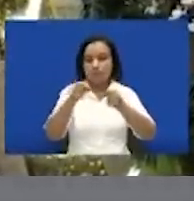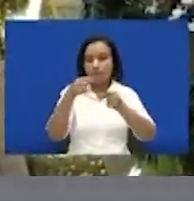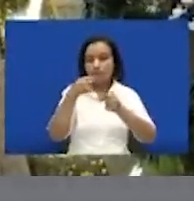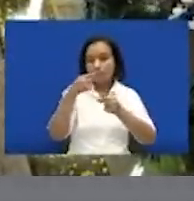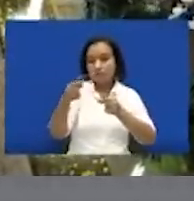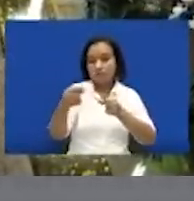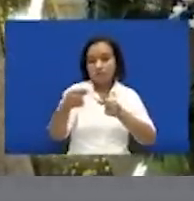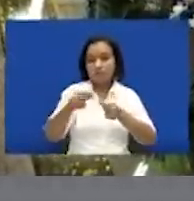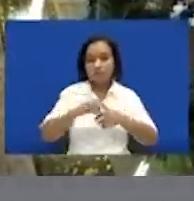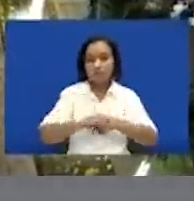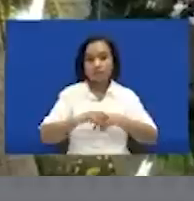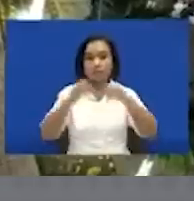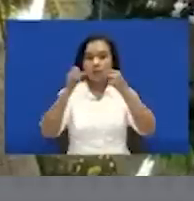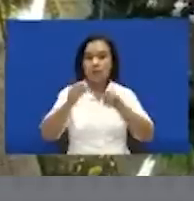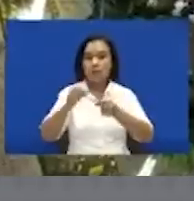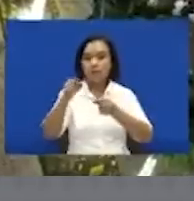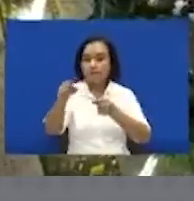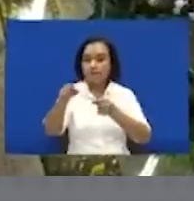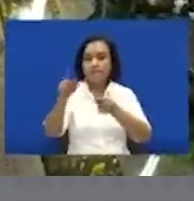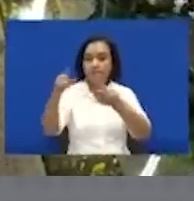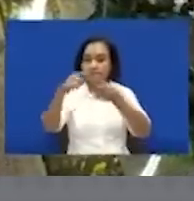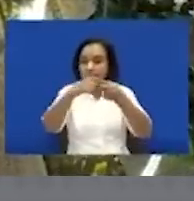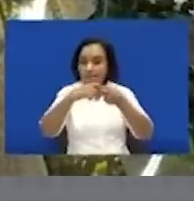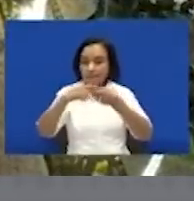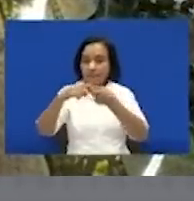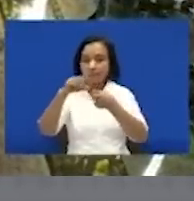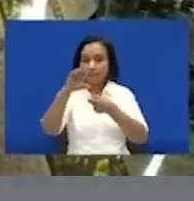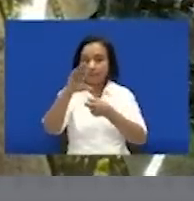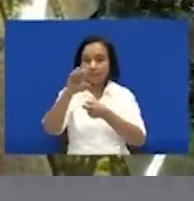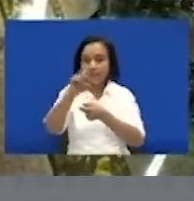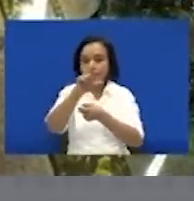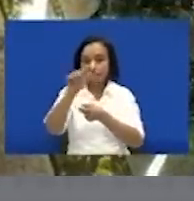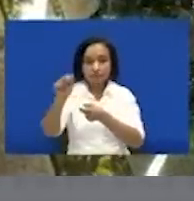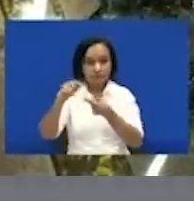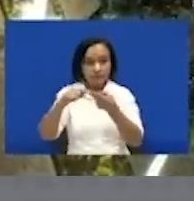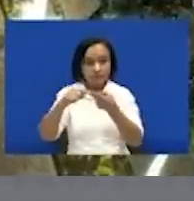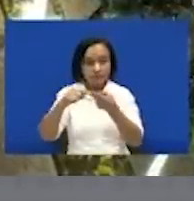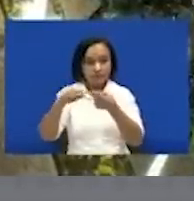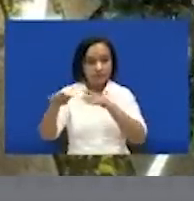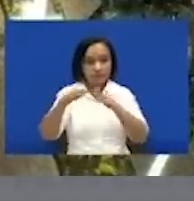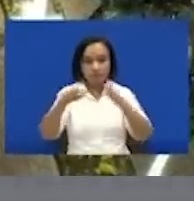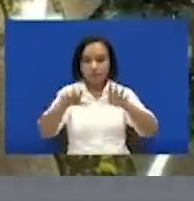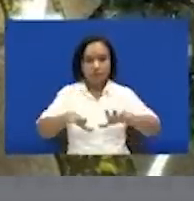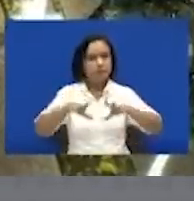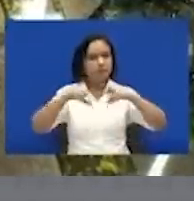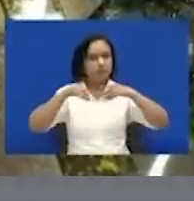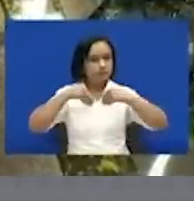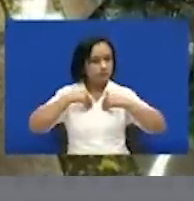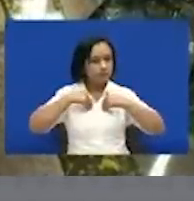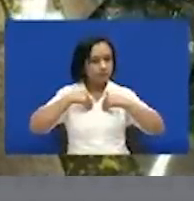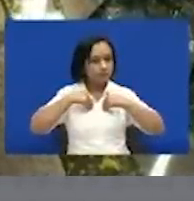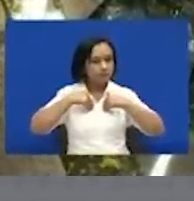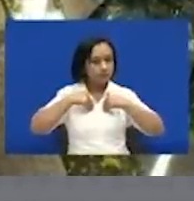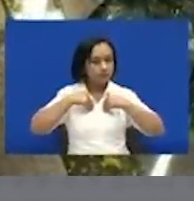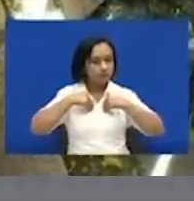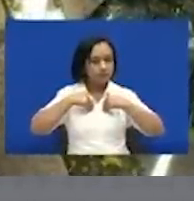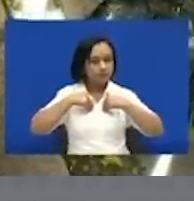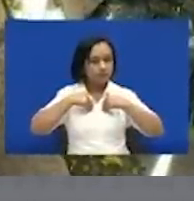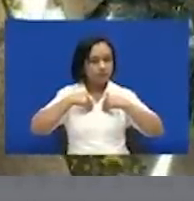ahí él, como coordinador, pues sencillamente no podía aceptar que